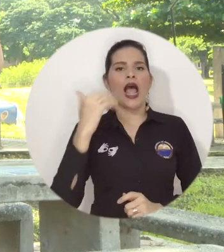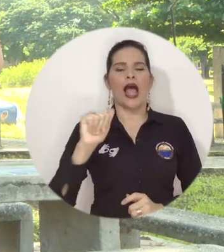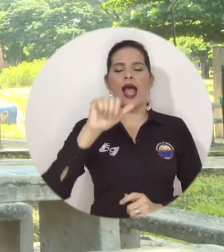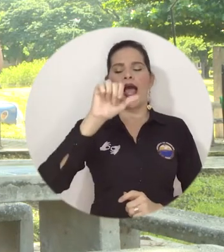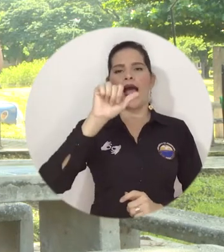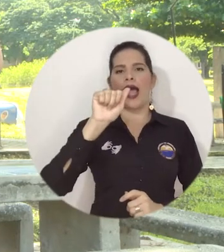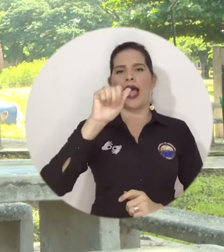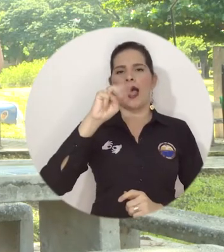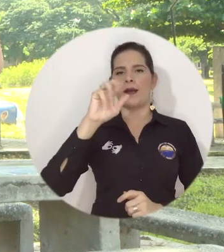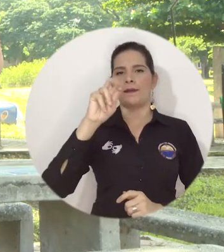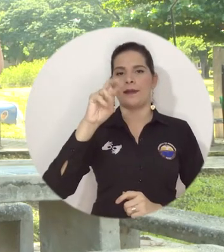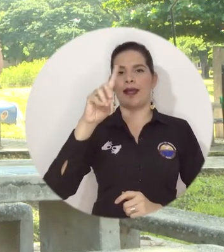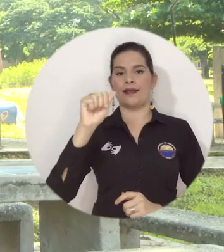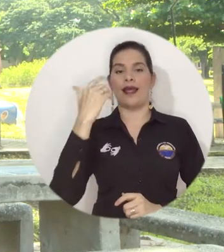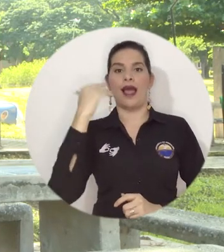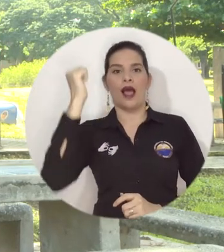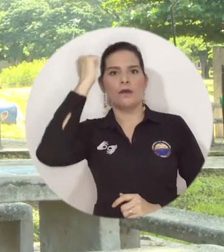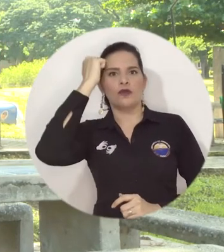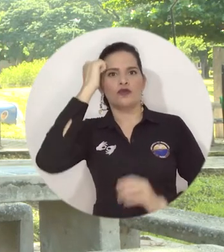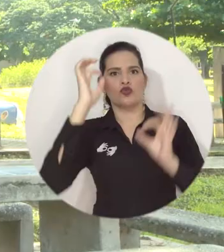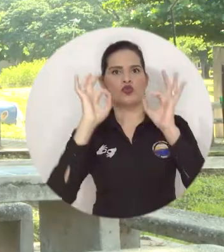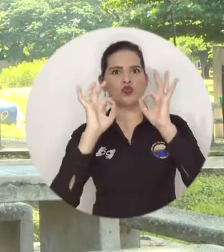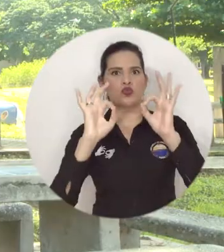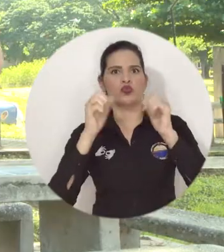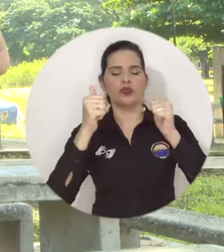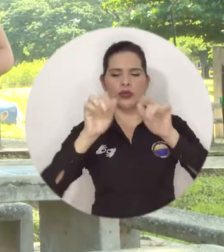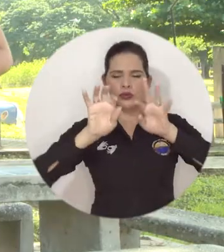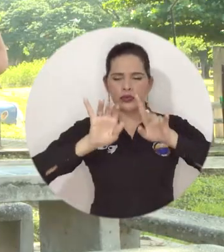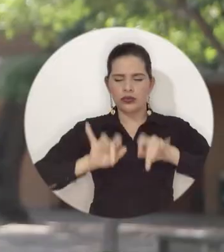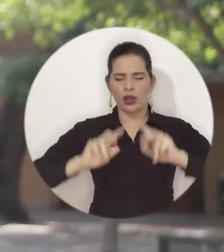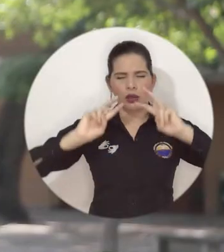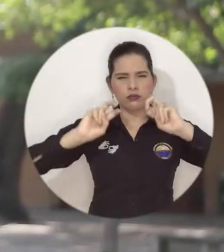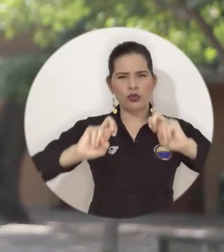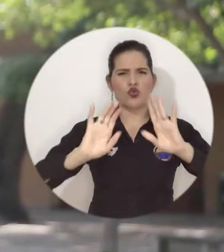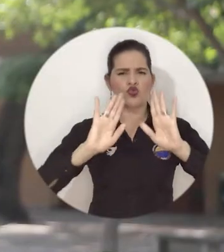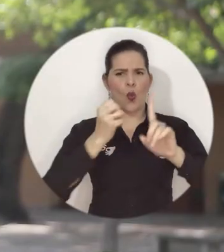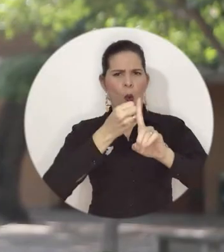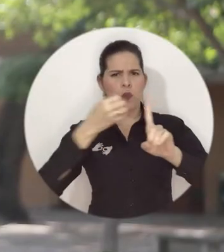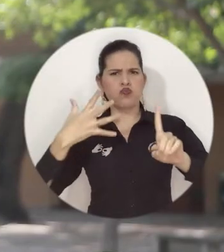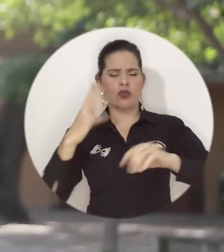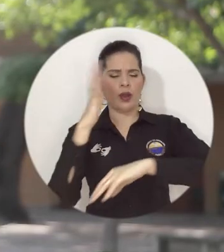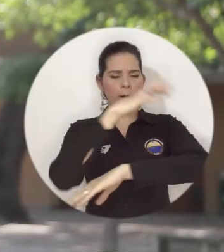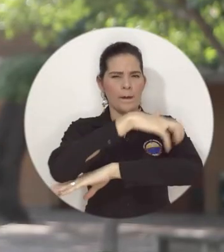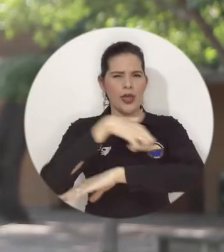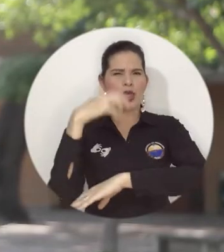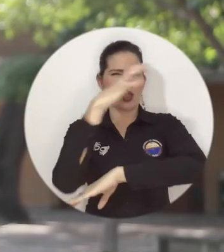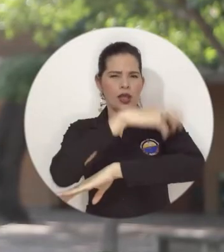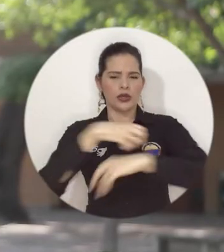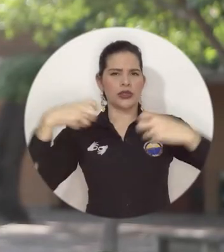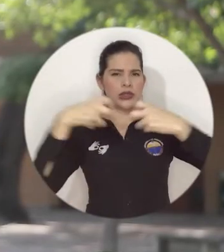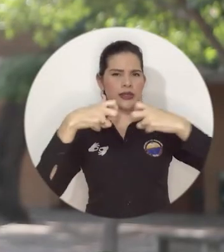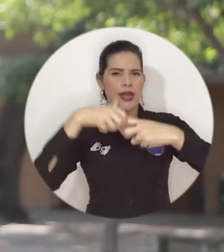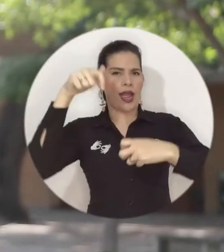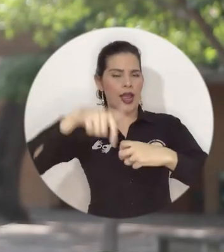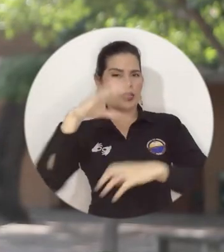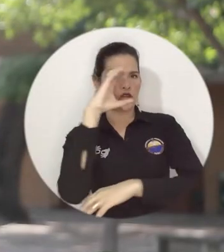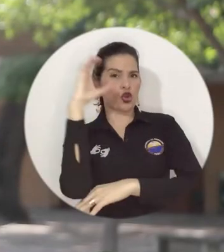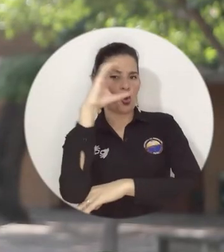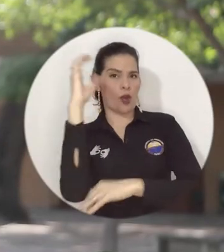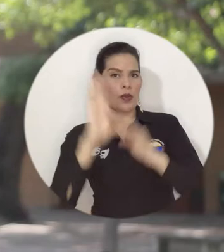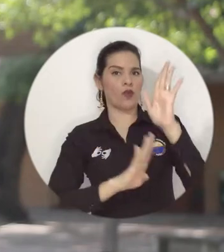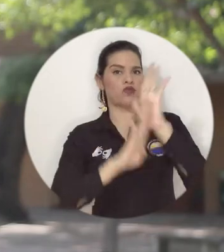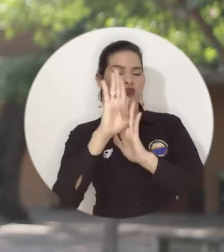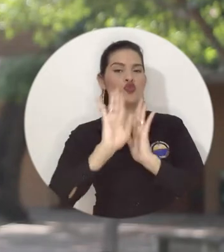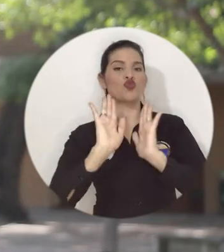investigadora de la institución, hizo parte del equipo que desarrolló el estudio Los efectos del boom minero energético en el desarrollo inclusivo en